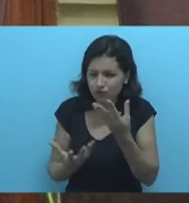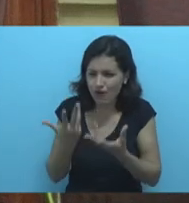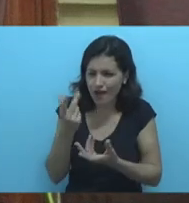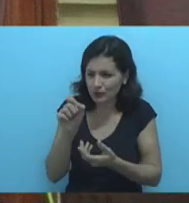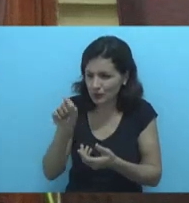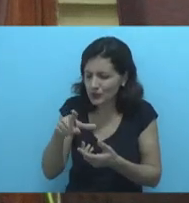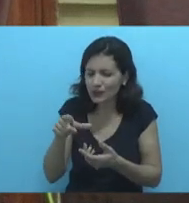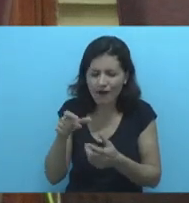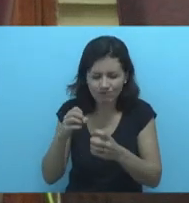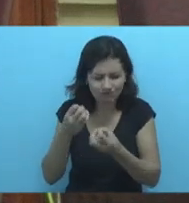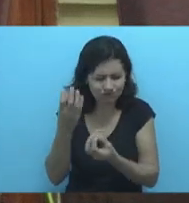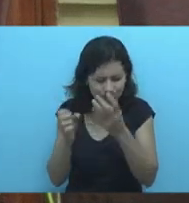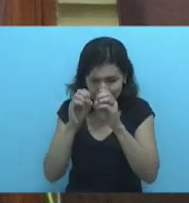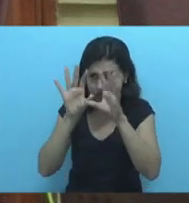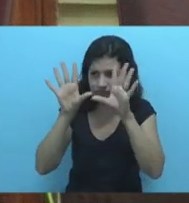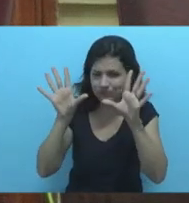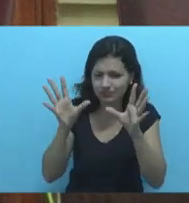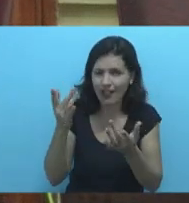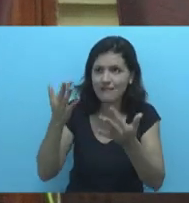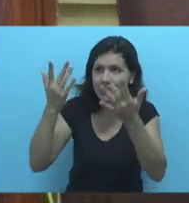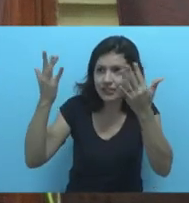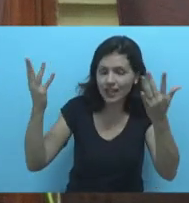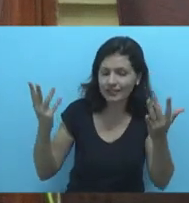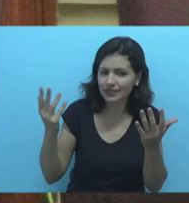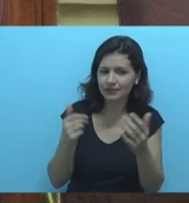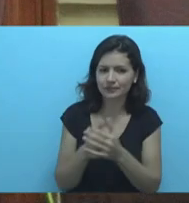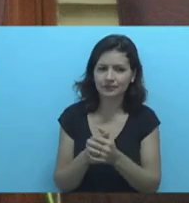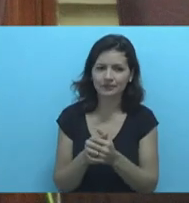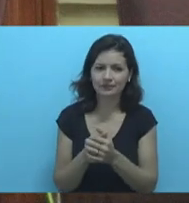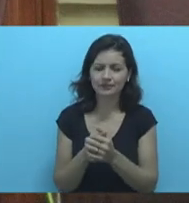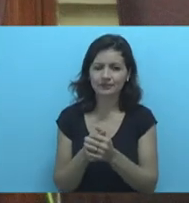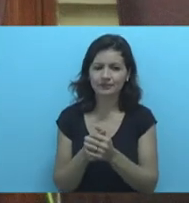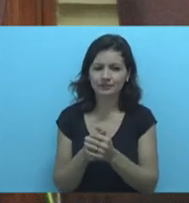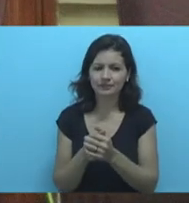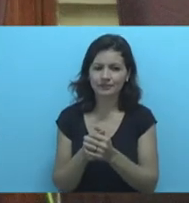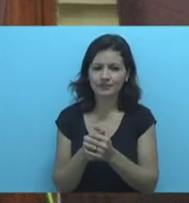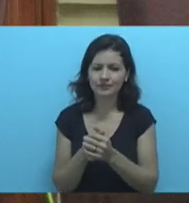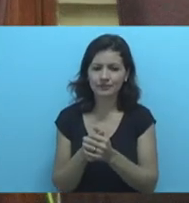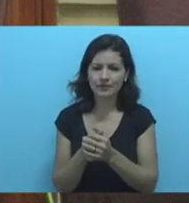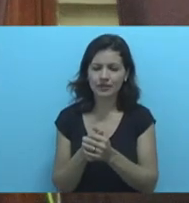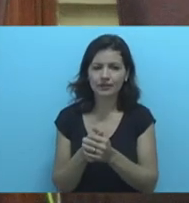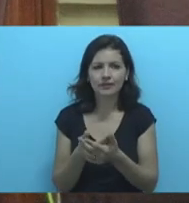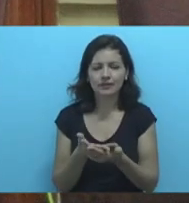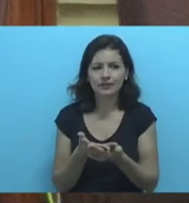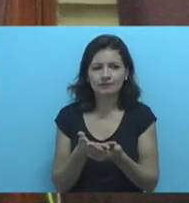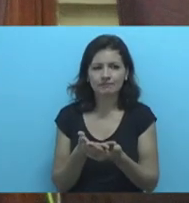Yo la verdad que a esta altura de la vida no pensaba encontrarme en esta cámara